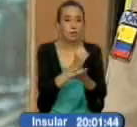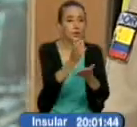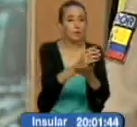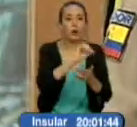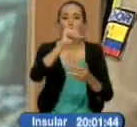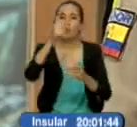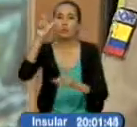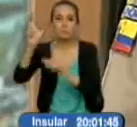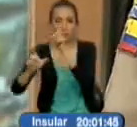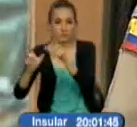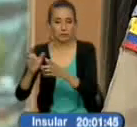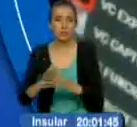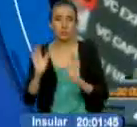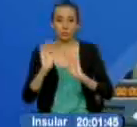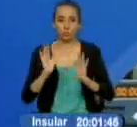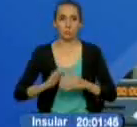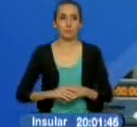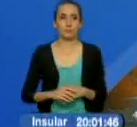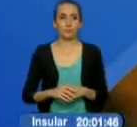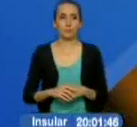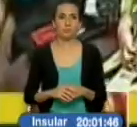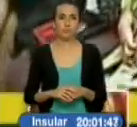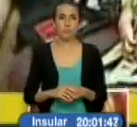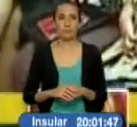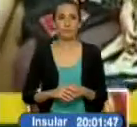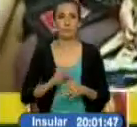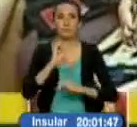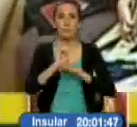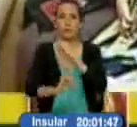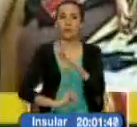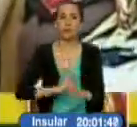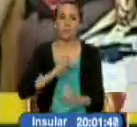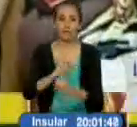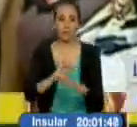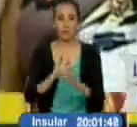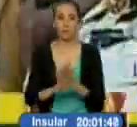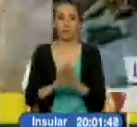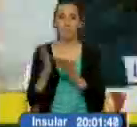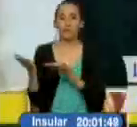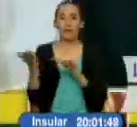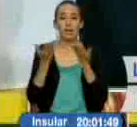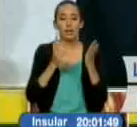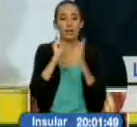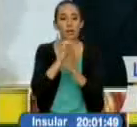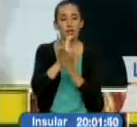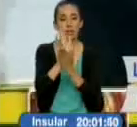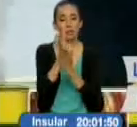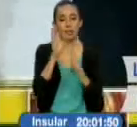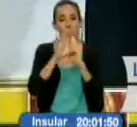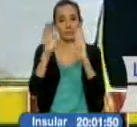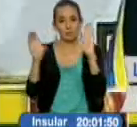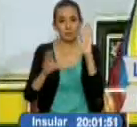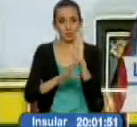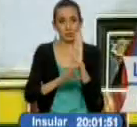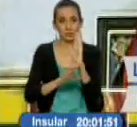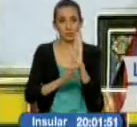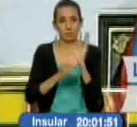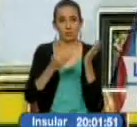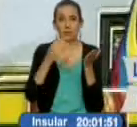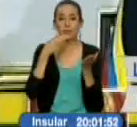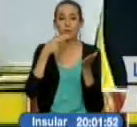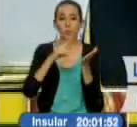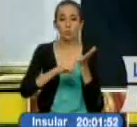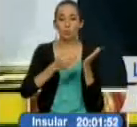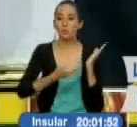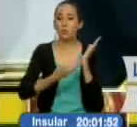que es algo peligroso. Y en lo internacional, la Asamblea Nacional Constituyente entregó al